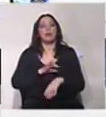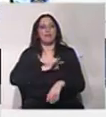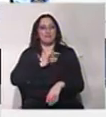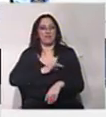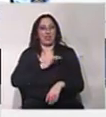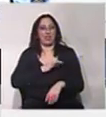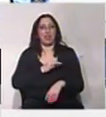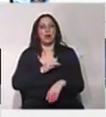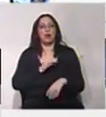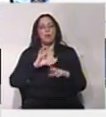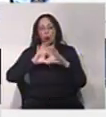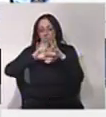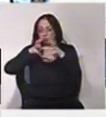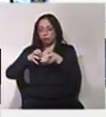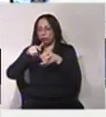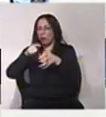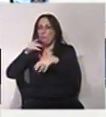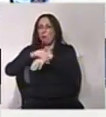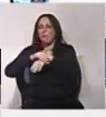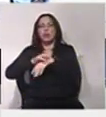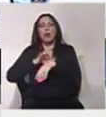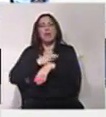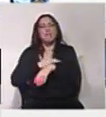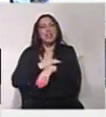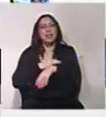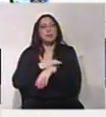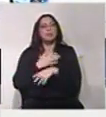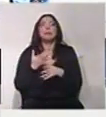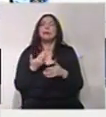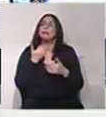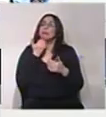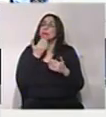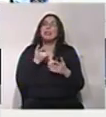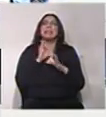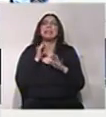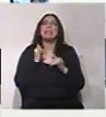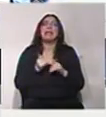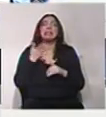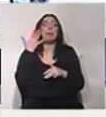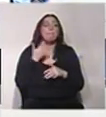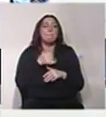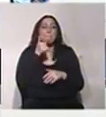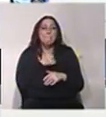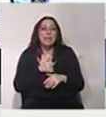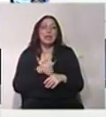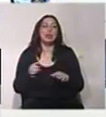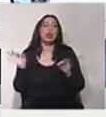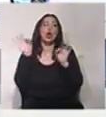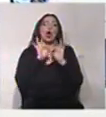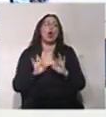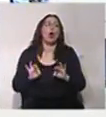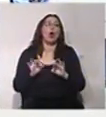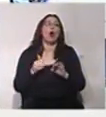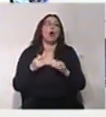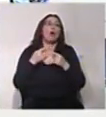lo encapsulabas en todo caso. Y yo no sé si esto es parte de los mitos o parte de las algunas cosas que